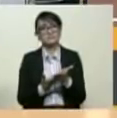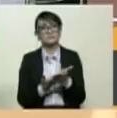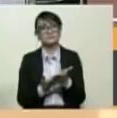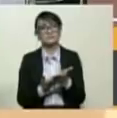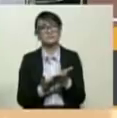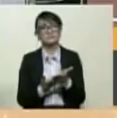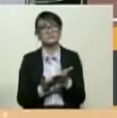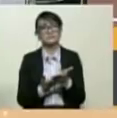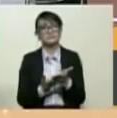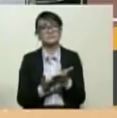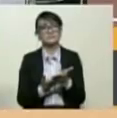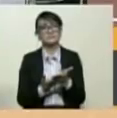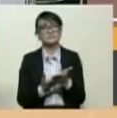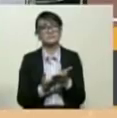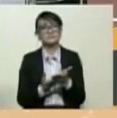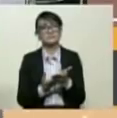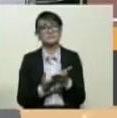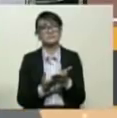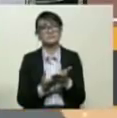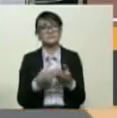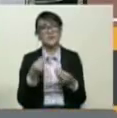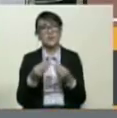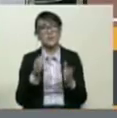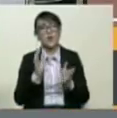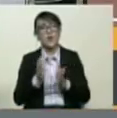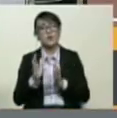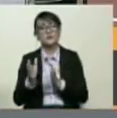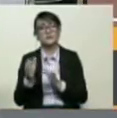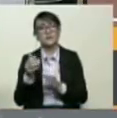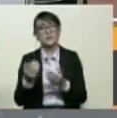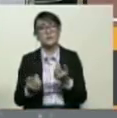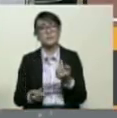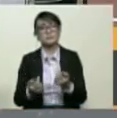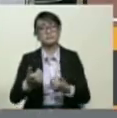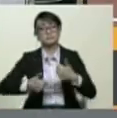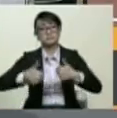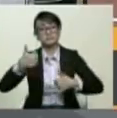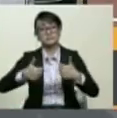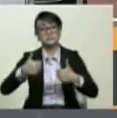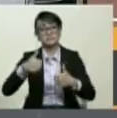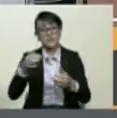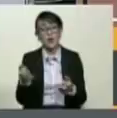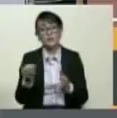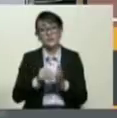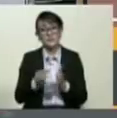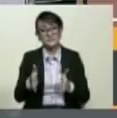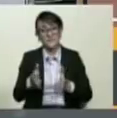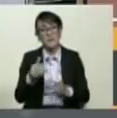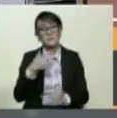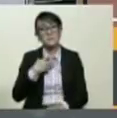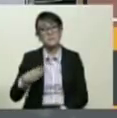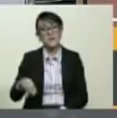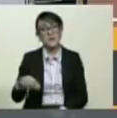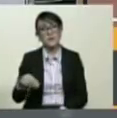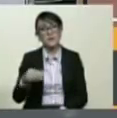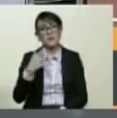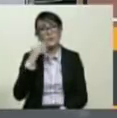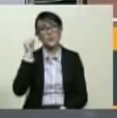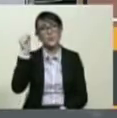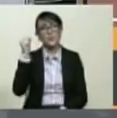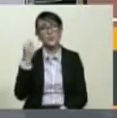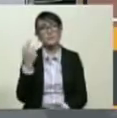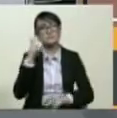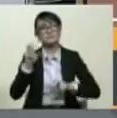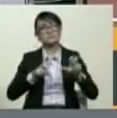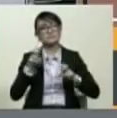pues, como parte de las organizaciones que postulan al candidato a la reelección, Nicolás Maduro, ¿qué valoración le dan a estos encuentros que se han